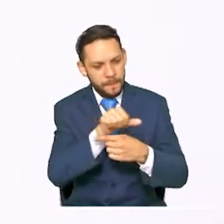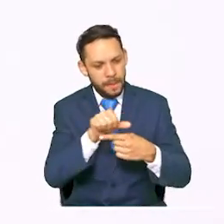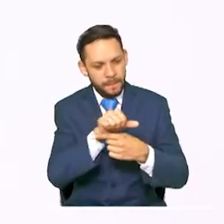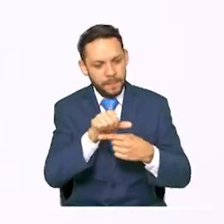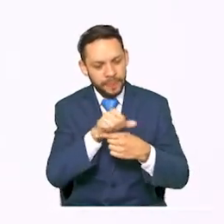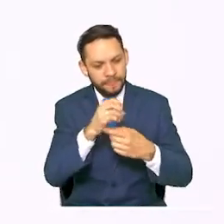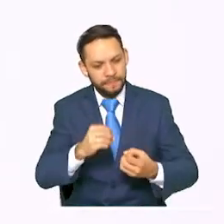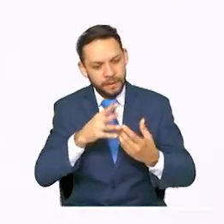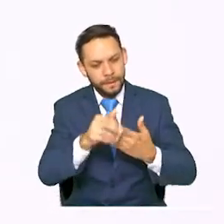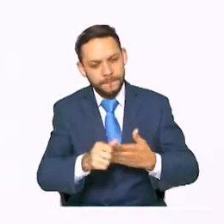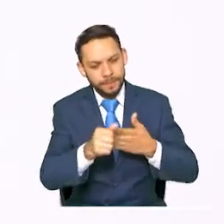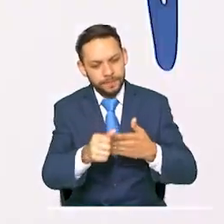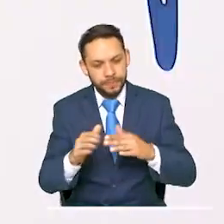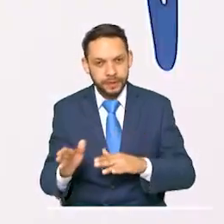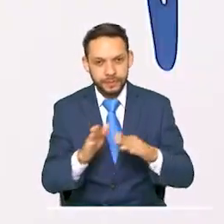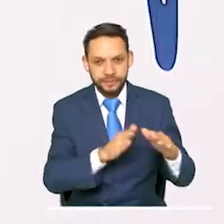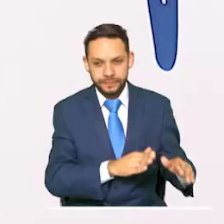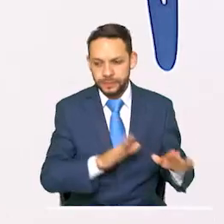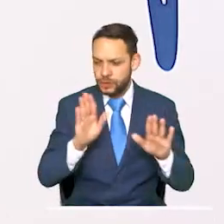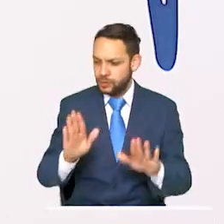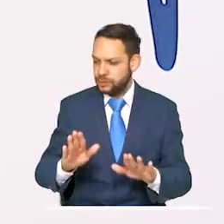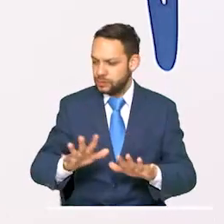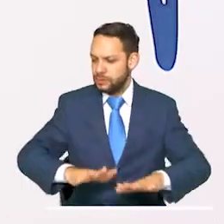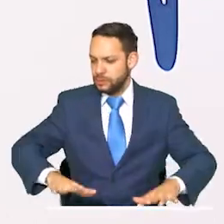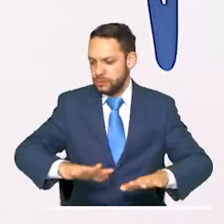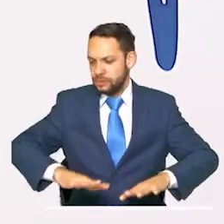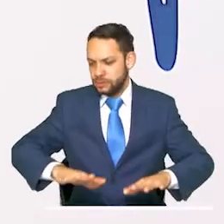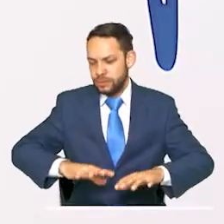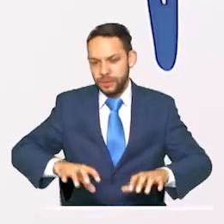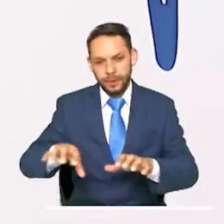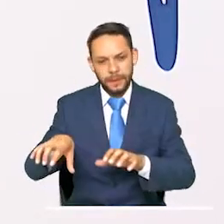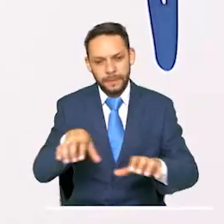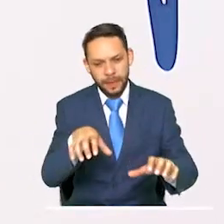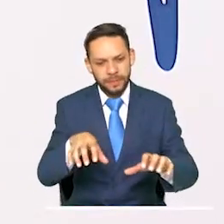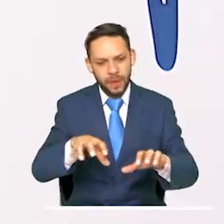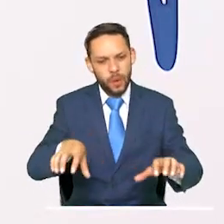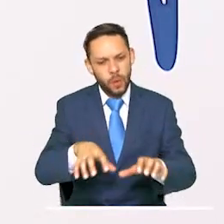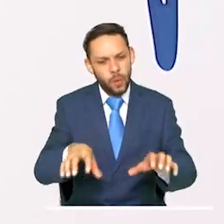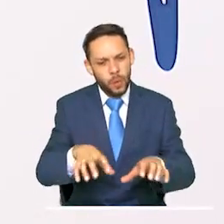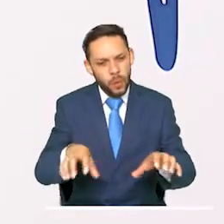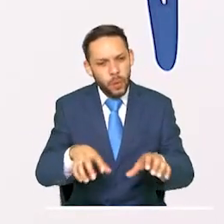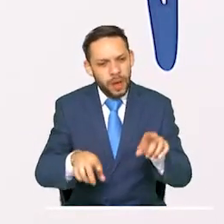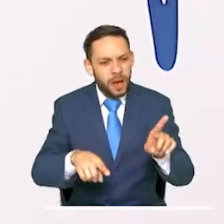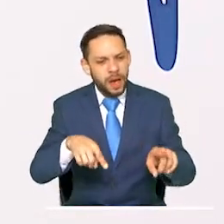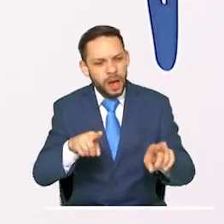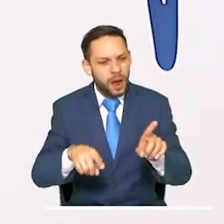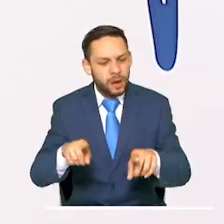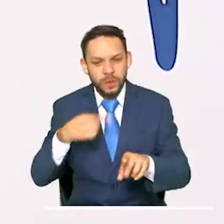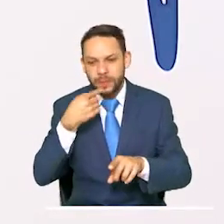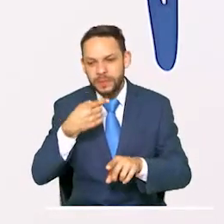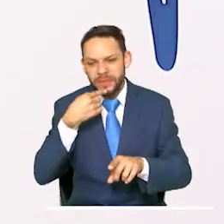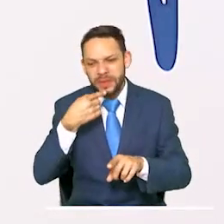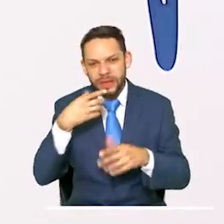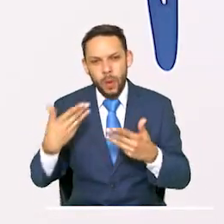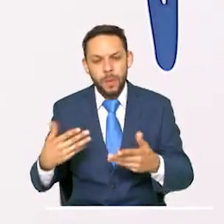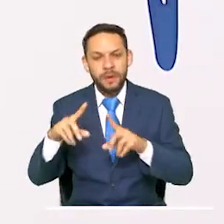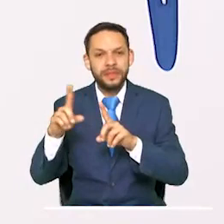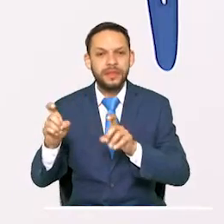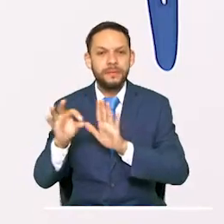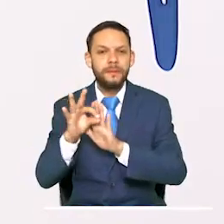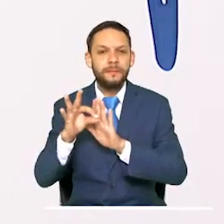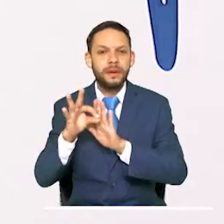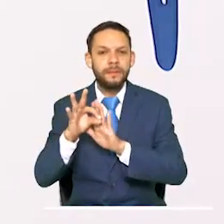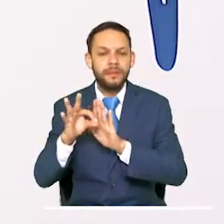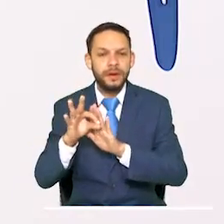cannabinoides. Exacto, ustedes empiezan a hablar de bondades terapéuticas, pero muchos de ustedes están diciendo, venga, pero es que eso es marihuana. ¿Cómo es